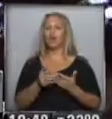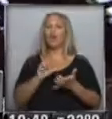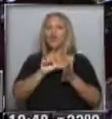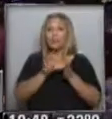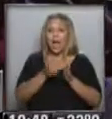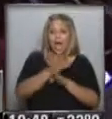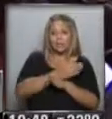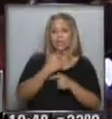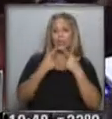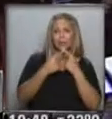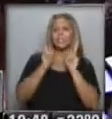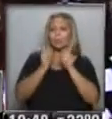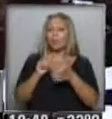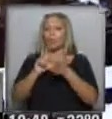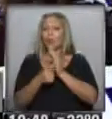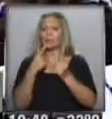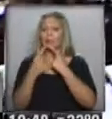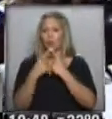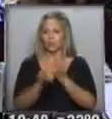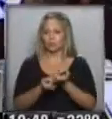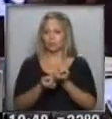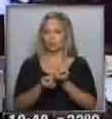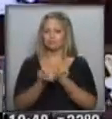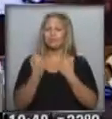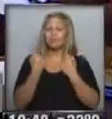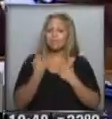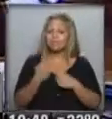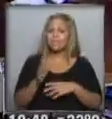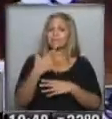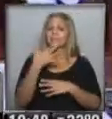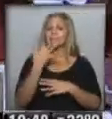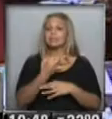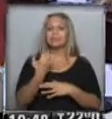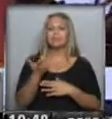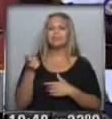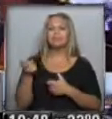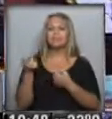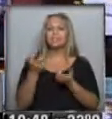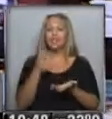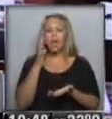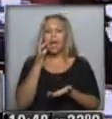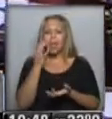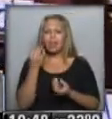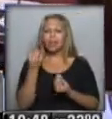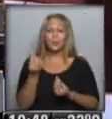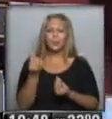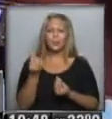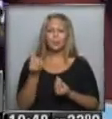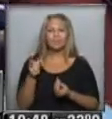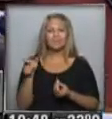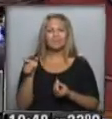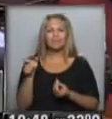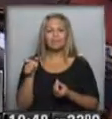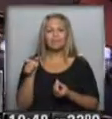debate. ¿Ha presentado alguna alternativa a la oposición? Pero la verdad es que no ha generado,